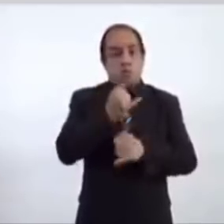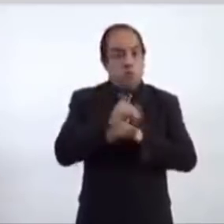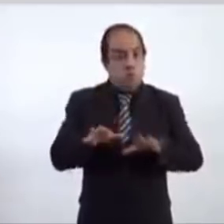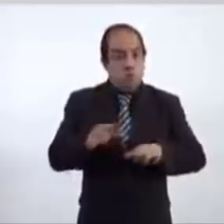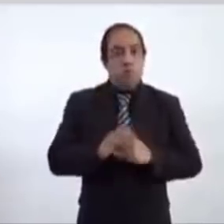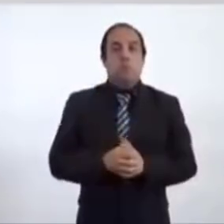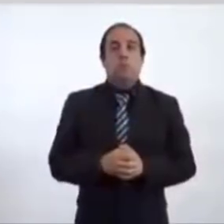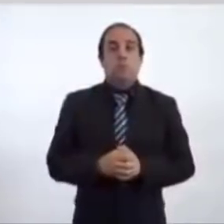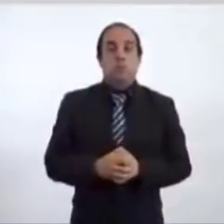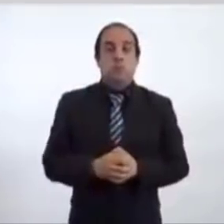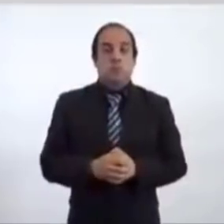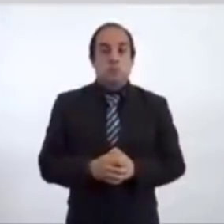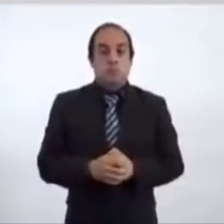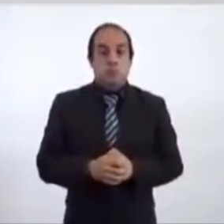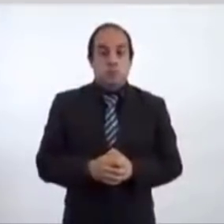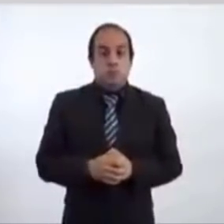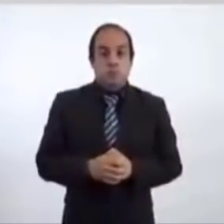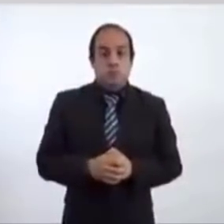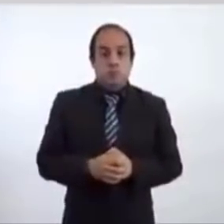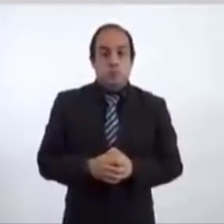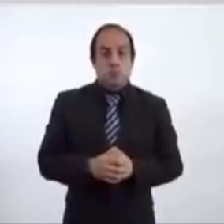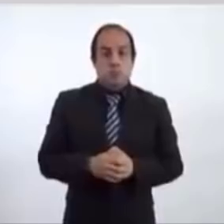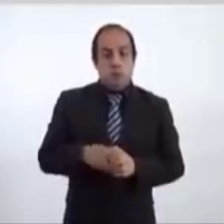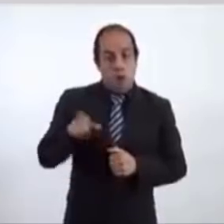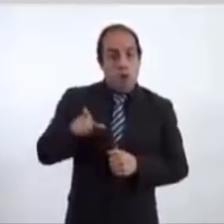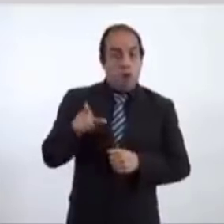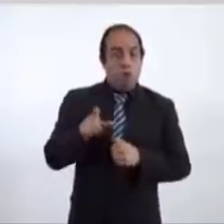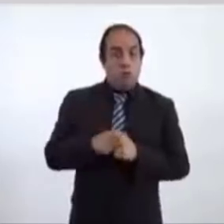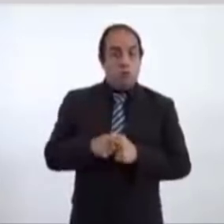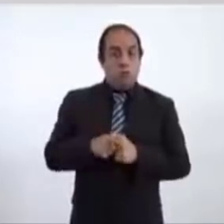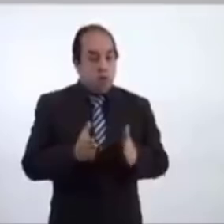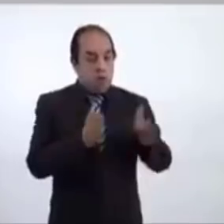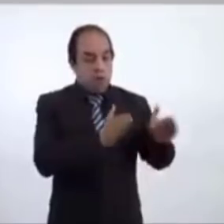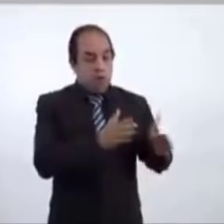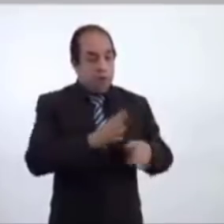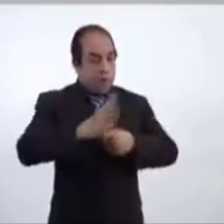información y sobre todo privadas, y estamos en ese proceso.